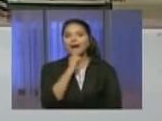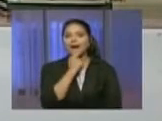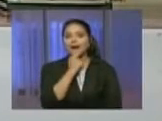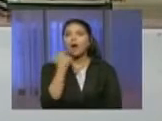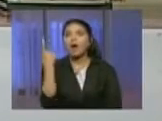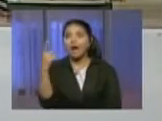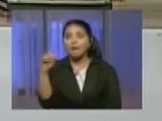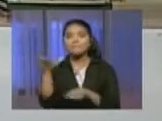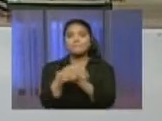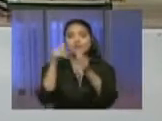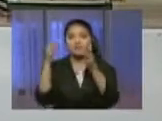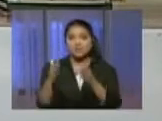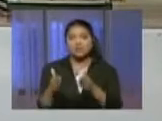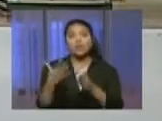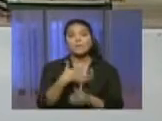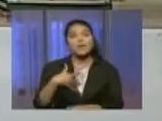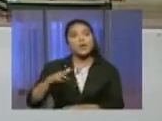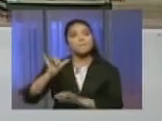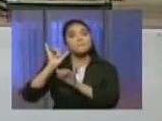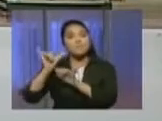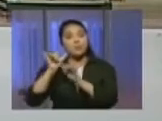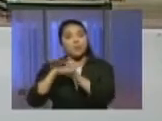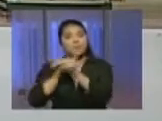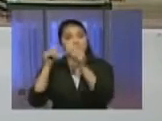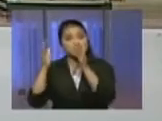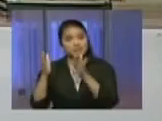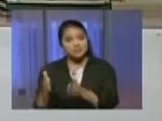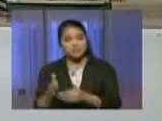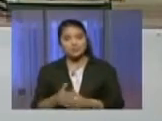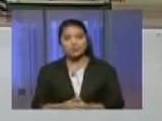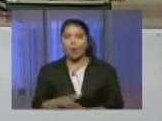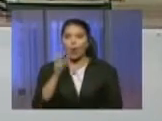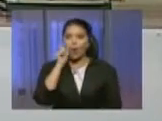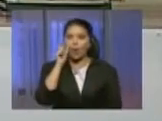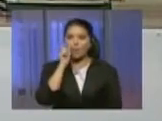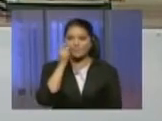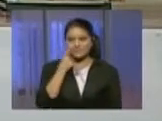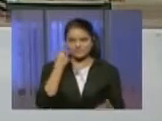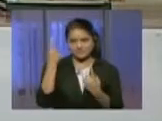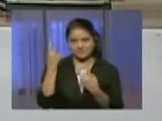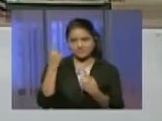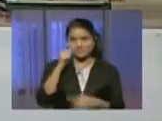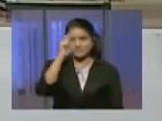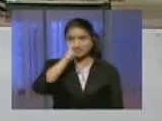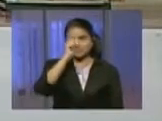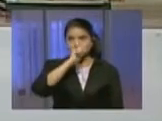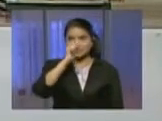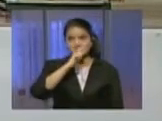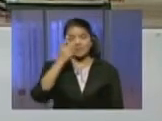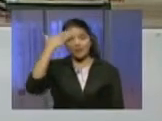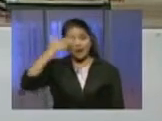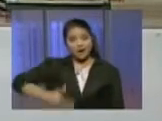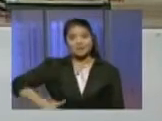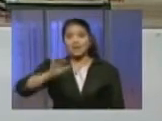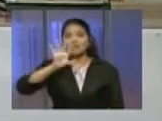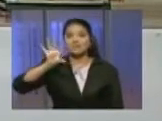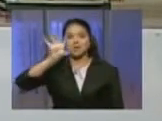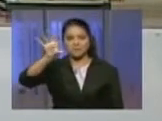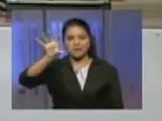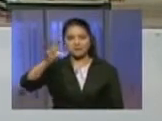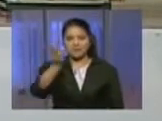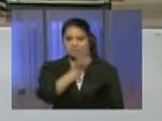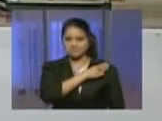ministro yo quiero que el ministro compañero Quevedo Manuel Quevedo general de la patria